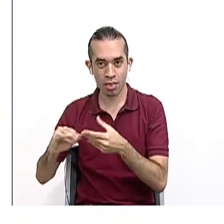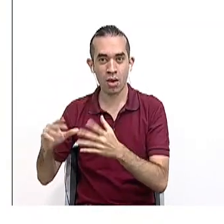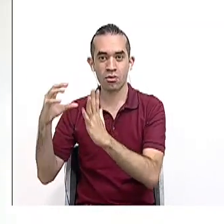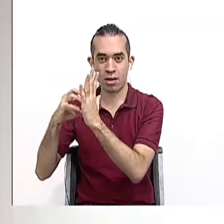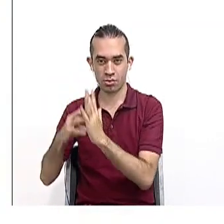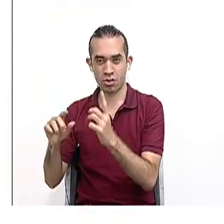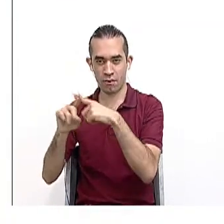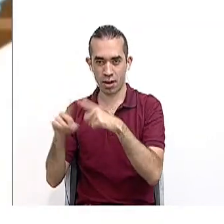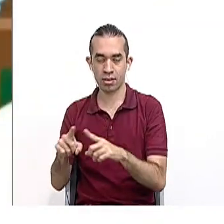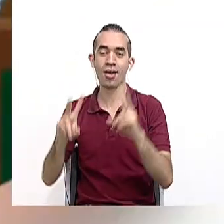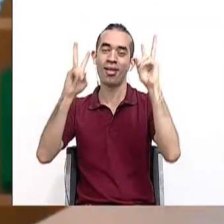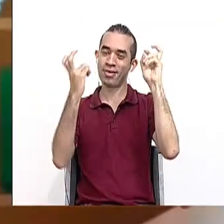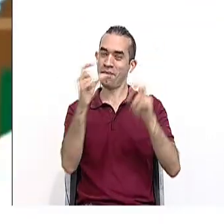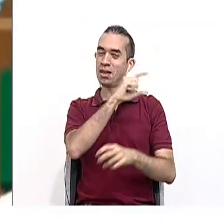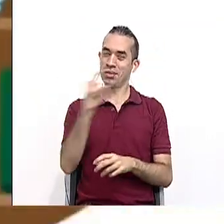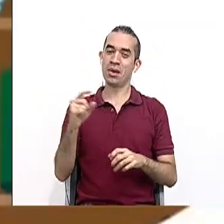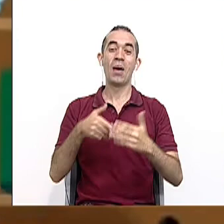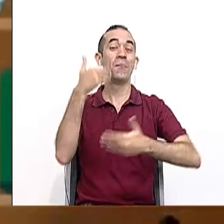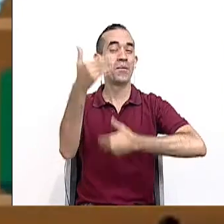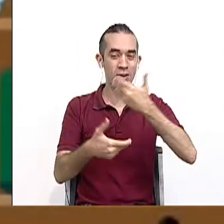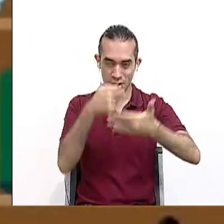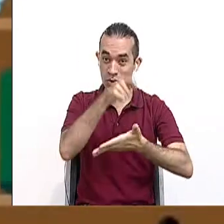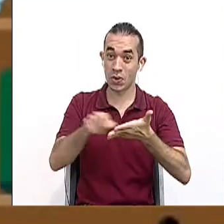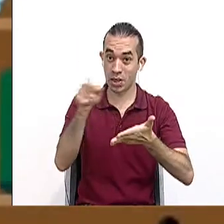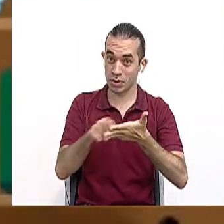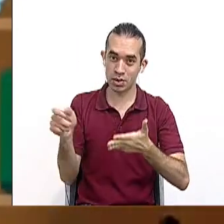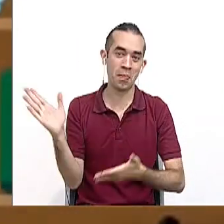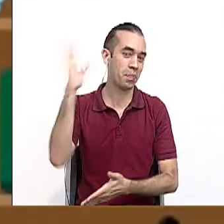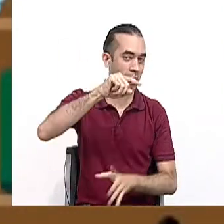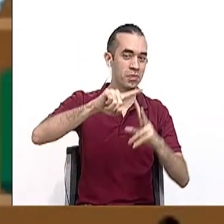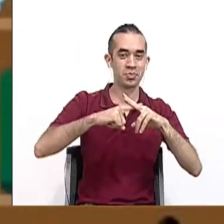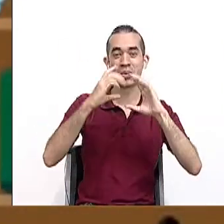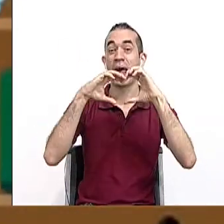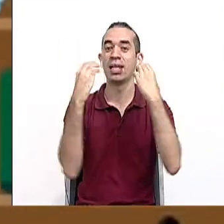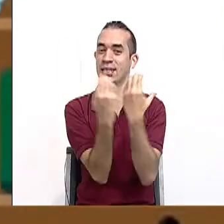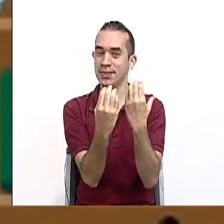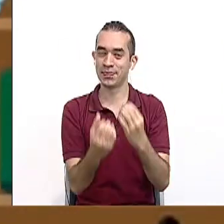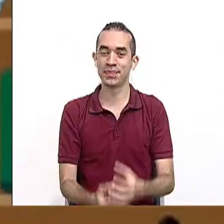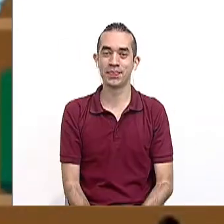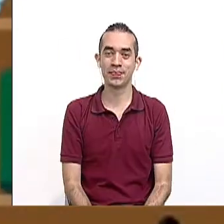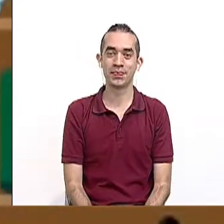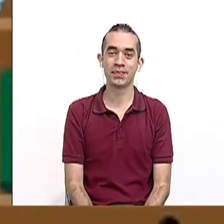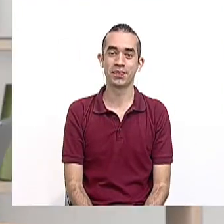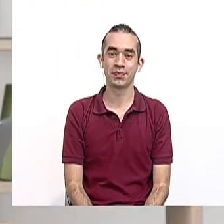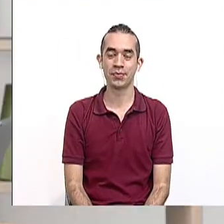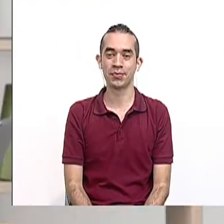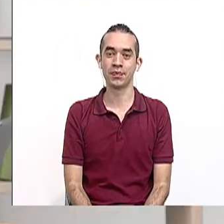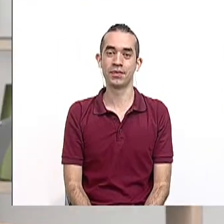el proceso de escritura. Así que vamos a clase.